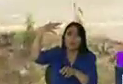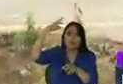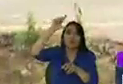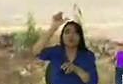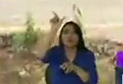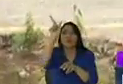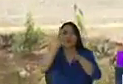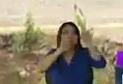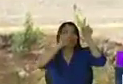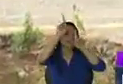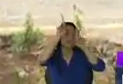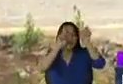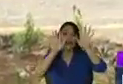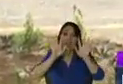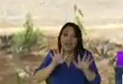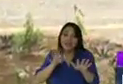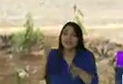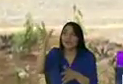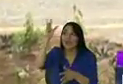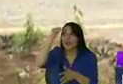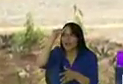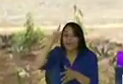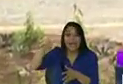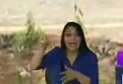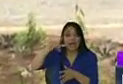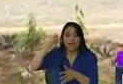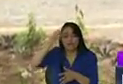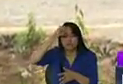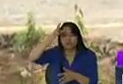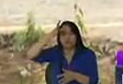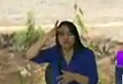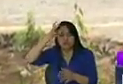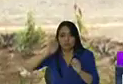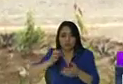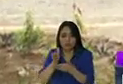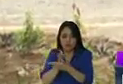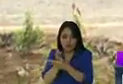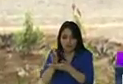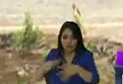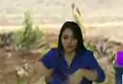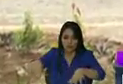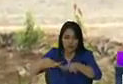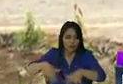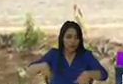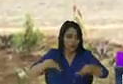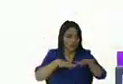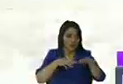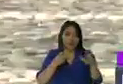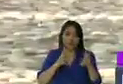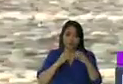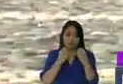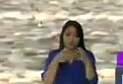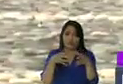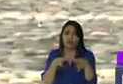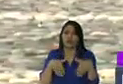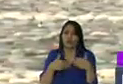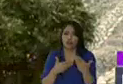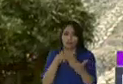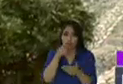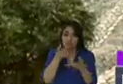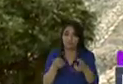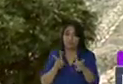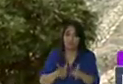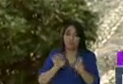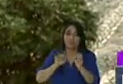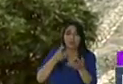eso desarrollaron ordenamientos territoriales, sociales. Usted puede ser parte de la energía